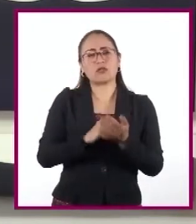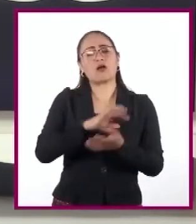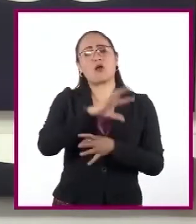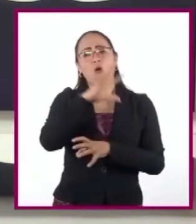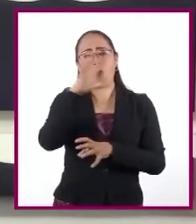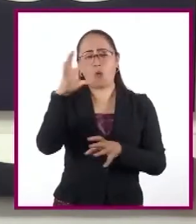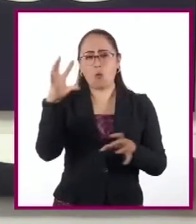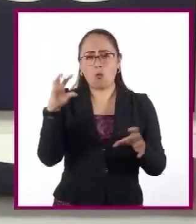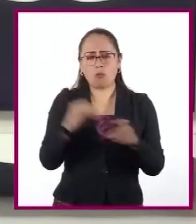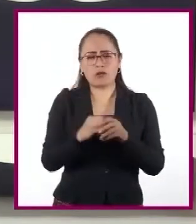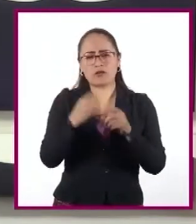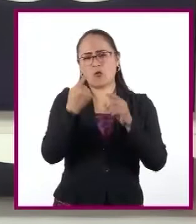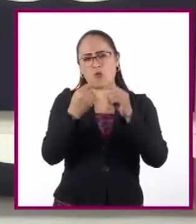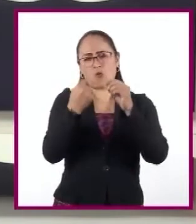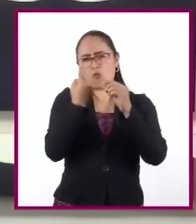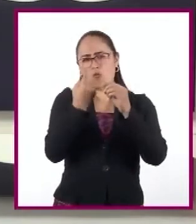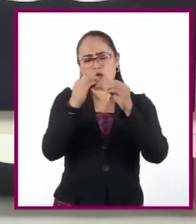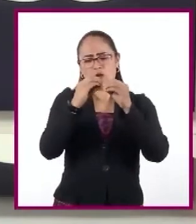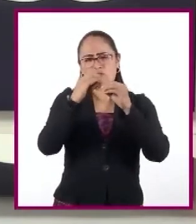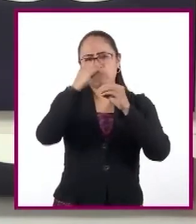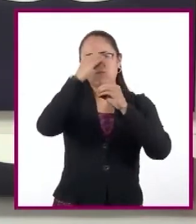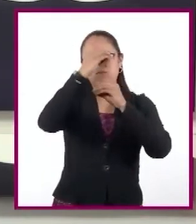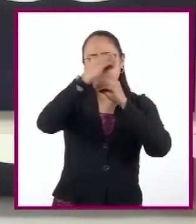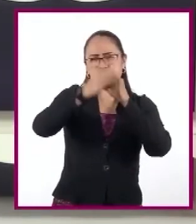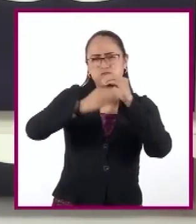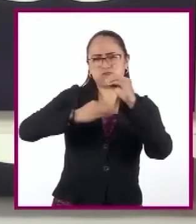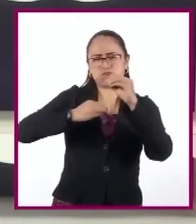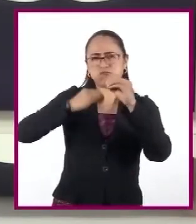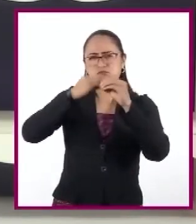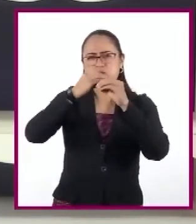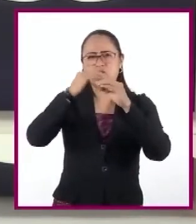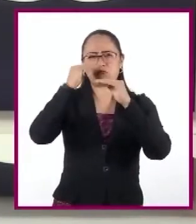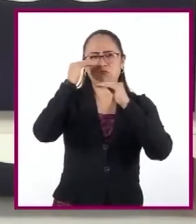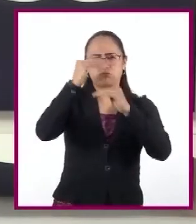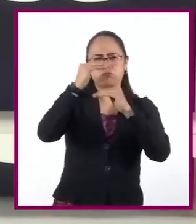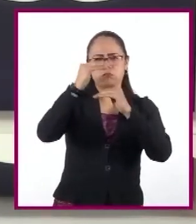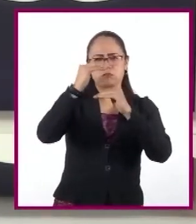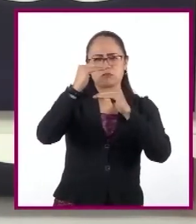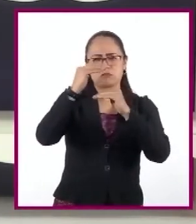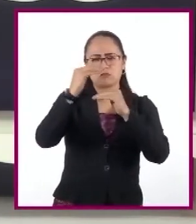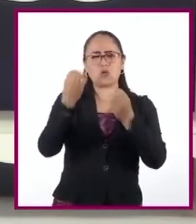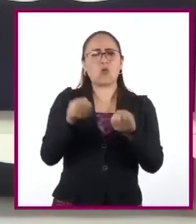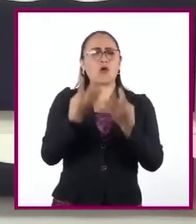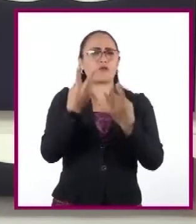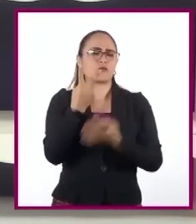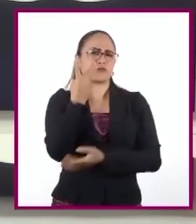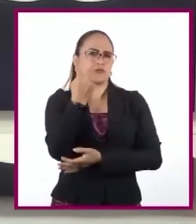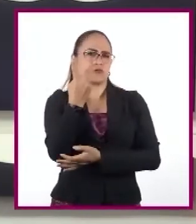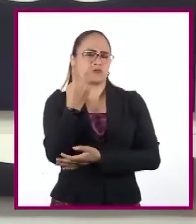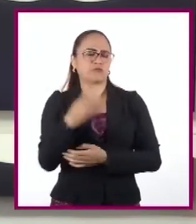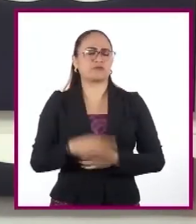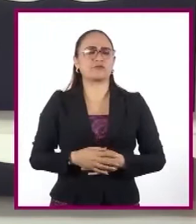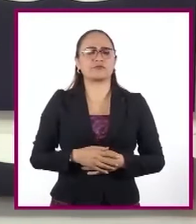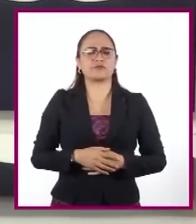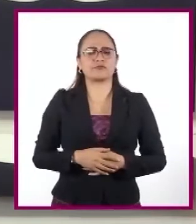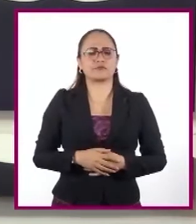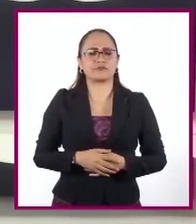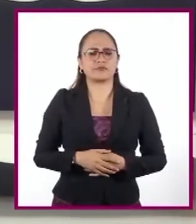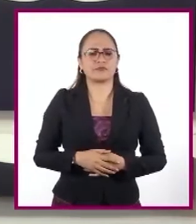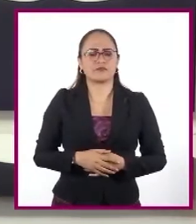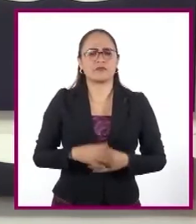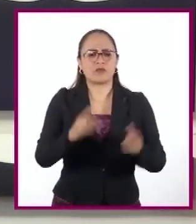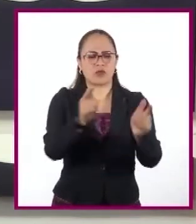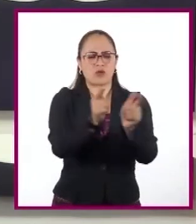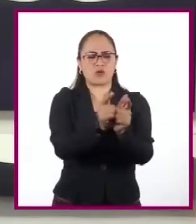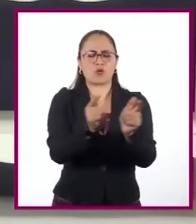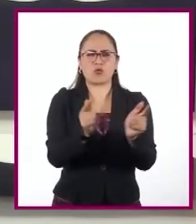su única órbita con el número máximo de electrones, que son 2. ¿A qué se le llama grupo en la